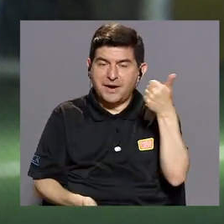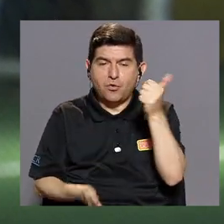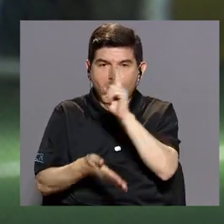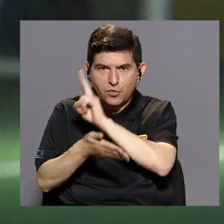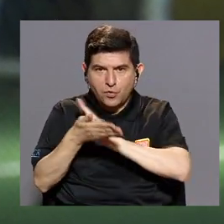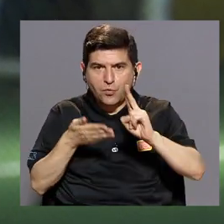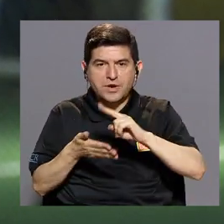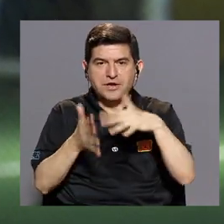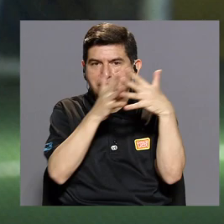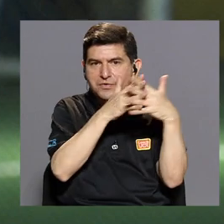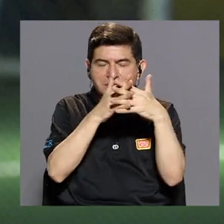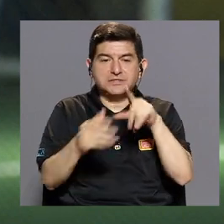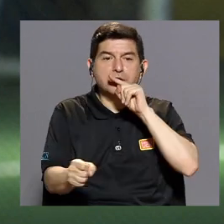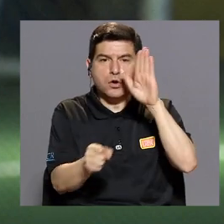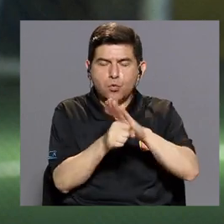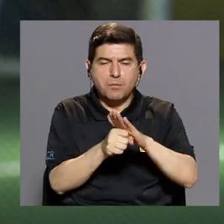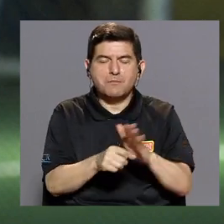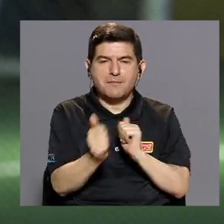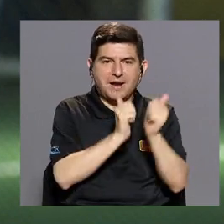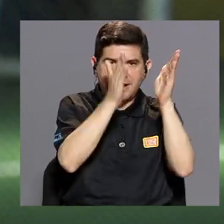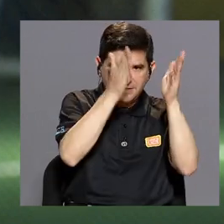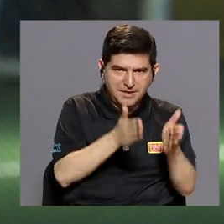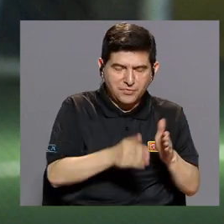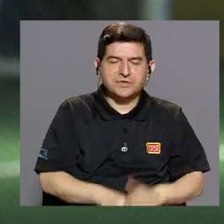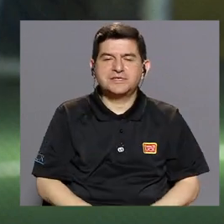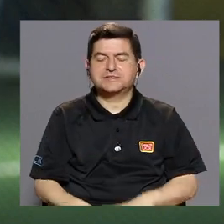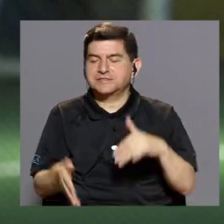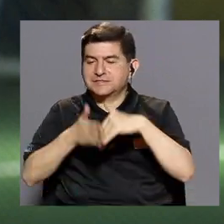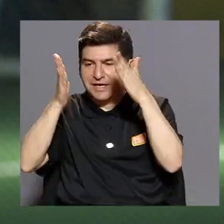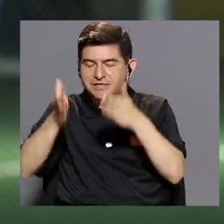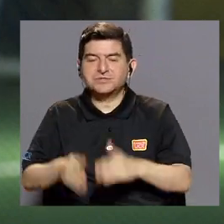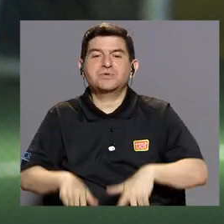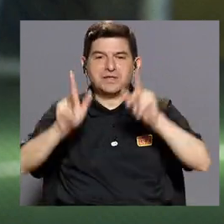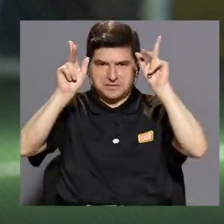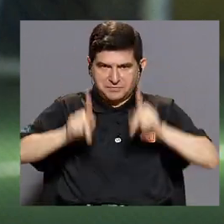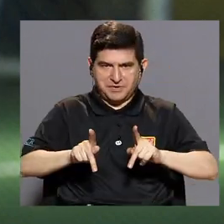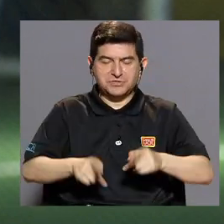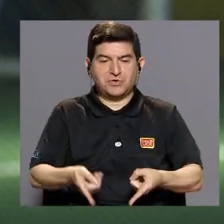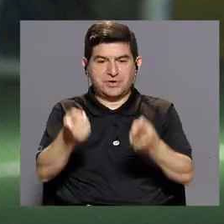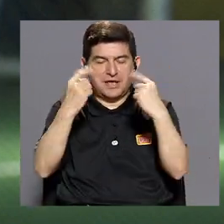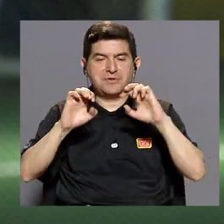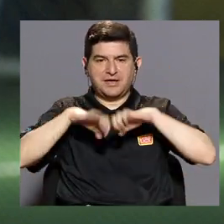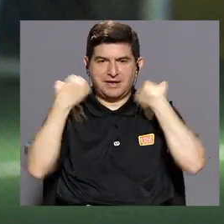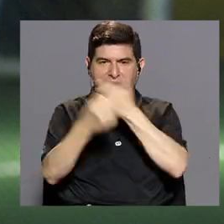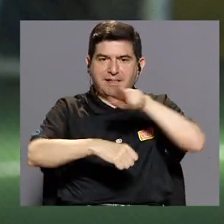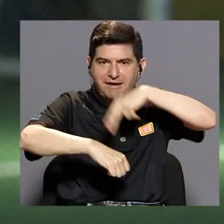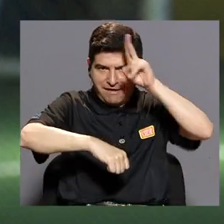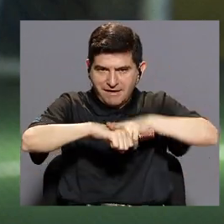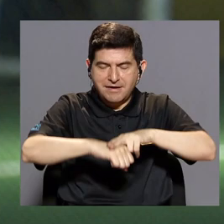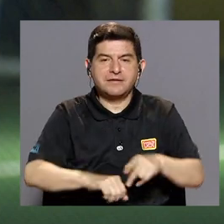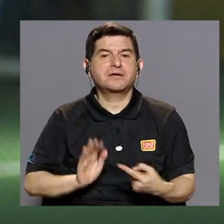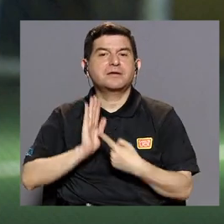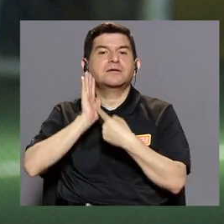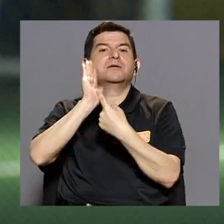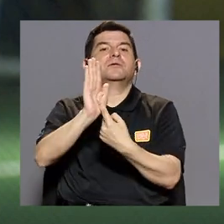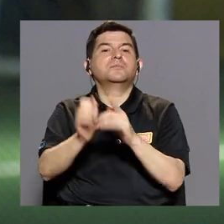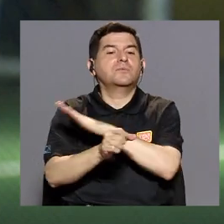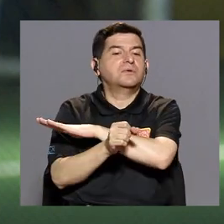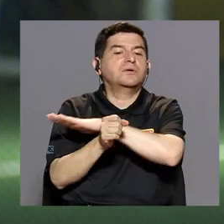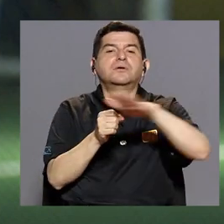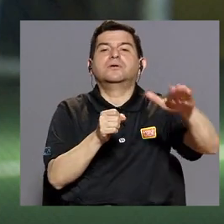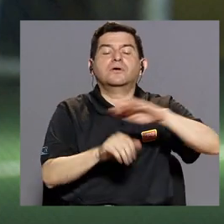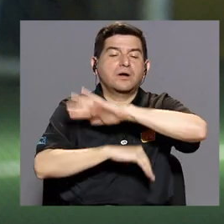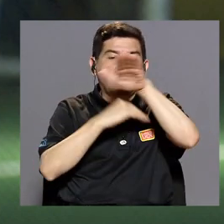Estados Unidos, cumpliendo como deportista, cumpliendo como estudiante, cumpliendo como persona, y llega acá a la selección y se refleja